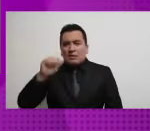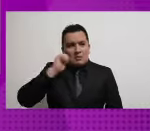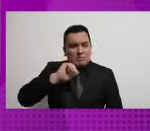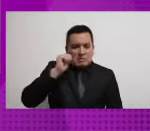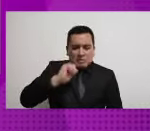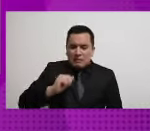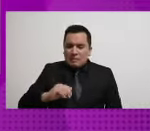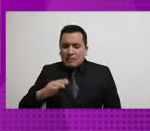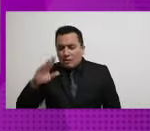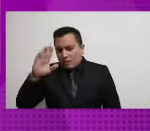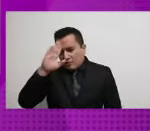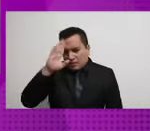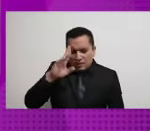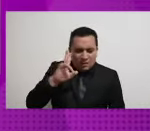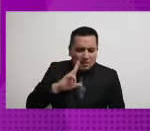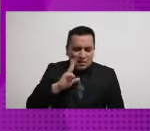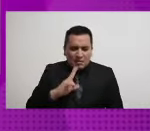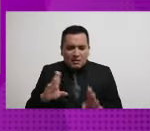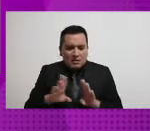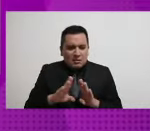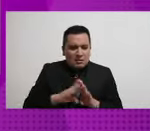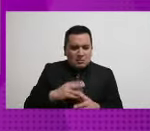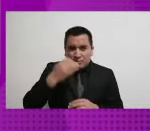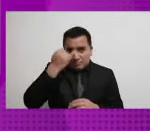tratado de incrementar